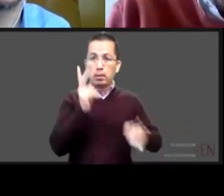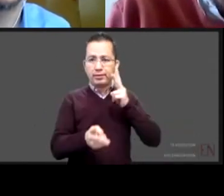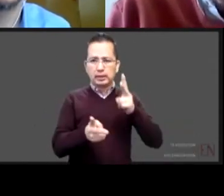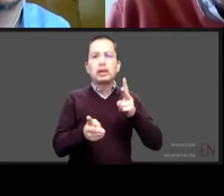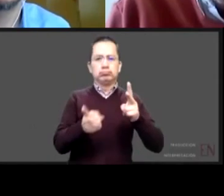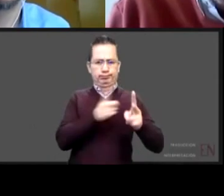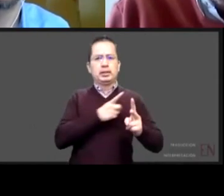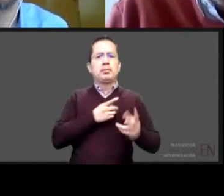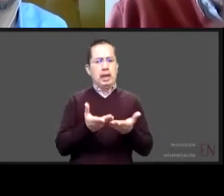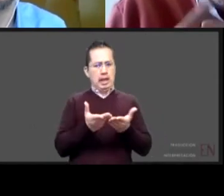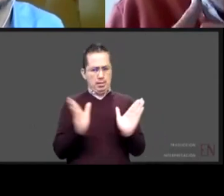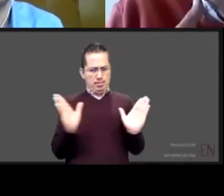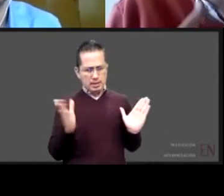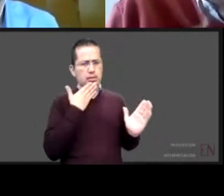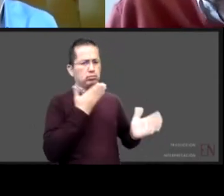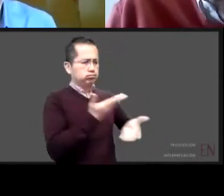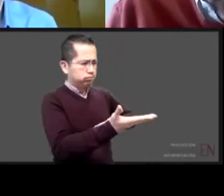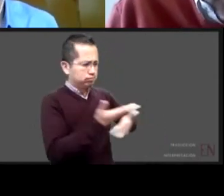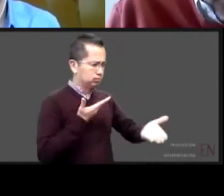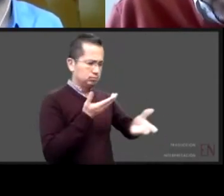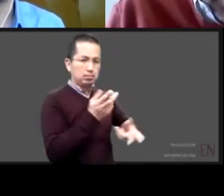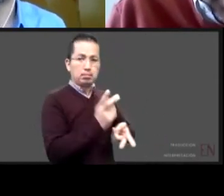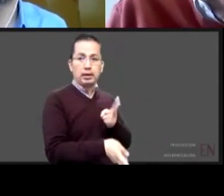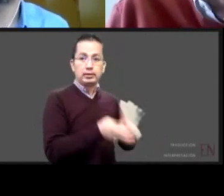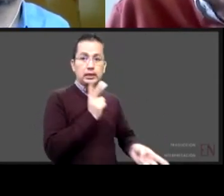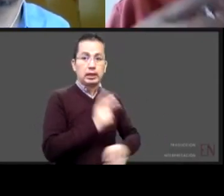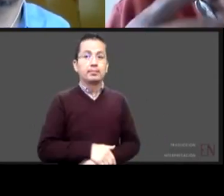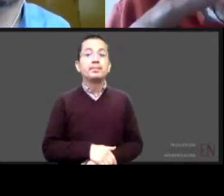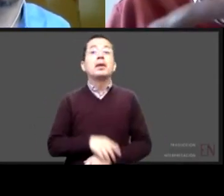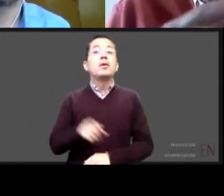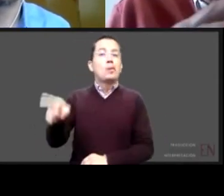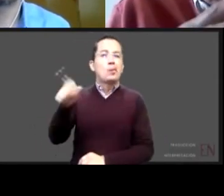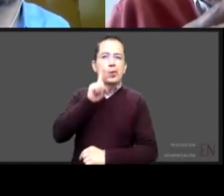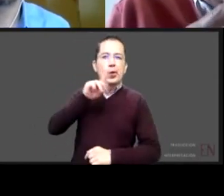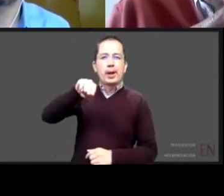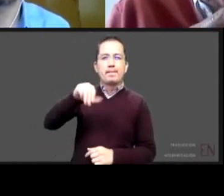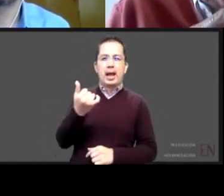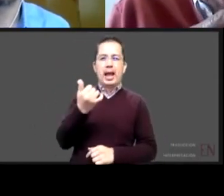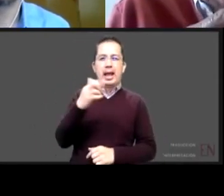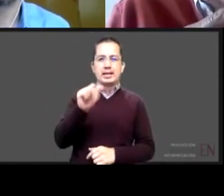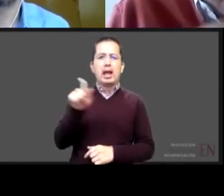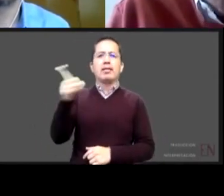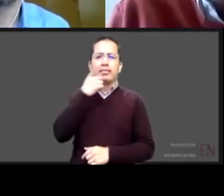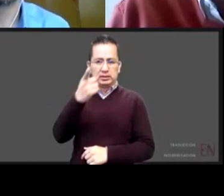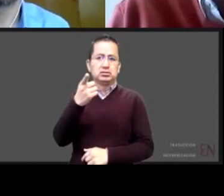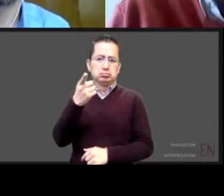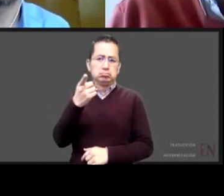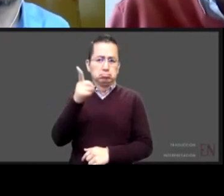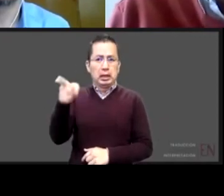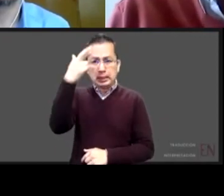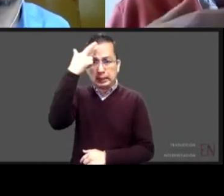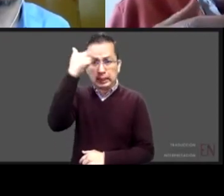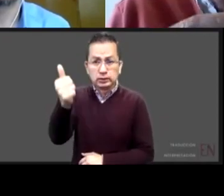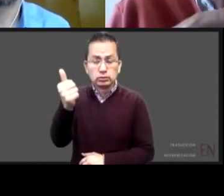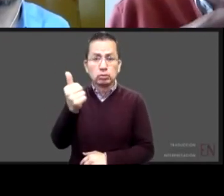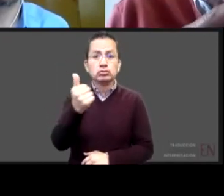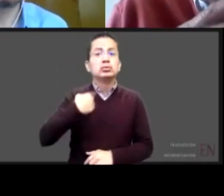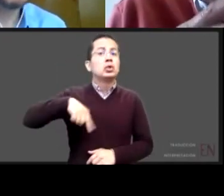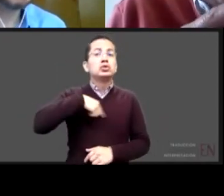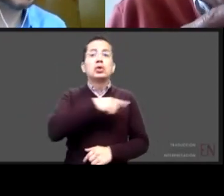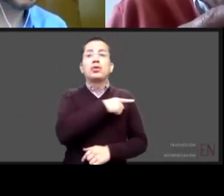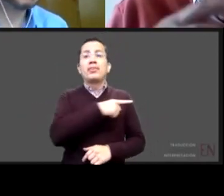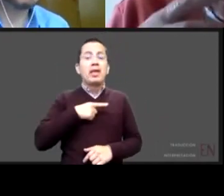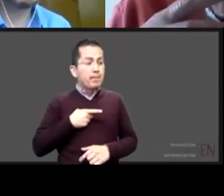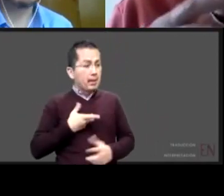Mayra hablar de la necesidad de escuchar a los niños, de hacer con ellos, con ellas, con estos adolescentes